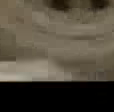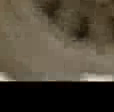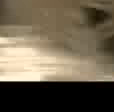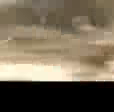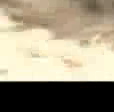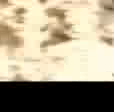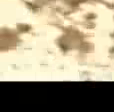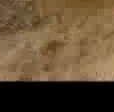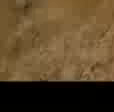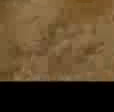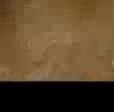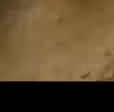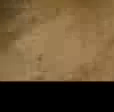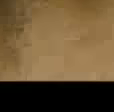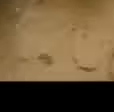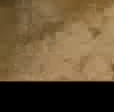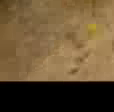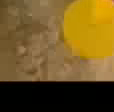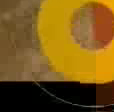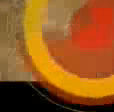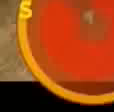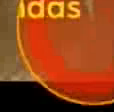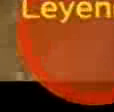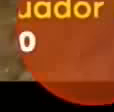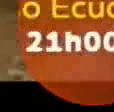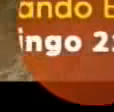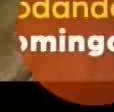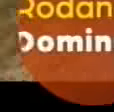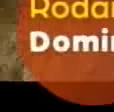vamos a buscarle del mundo